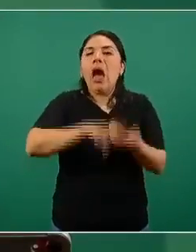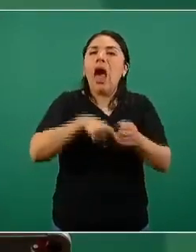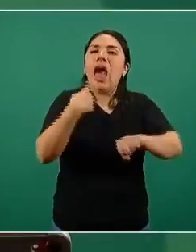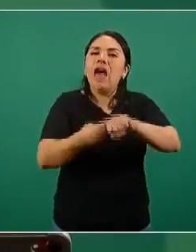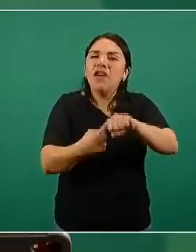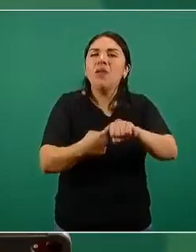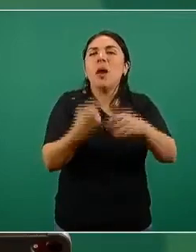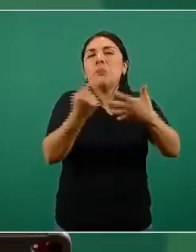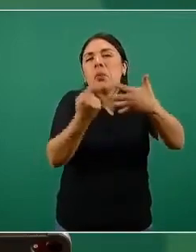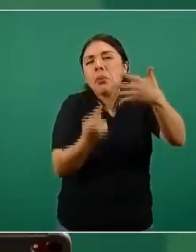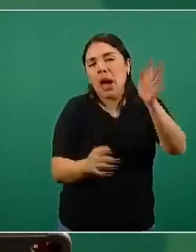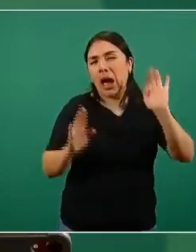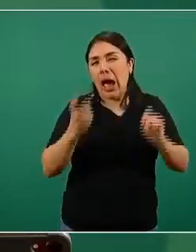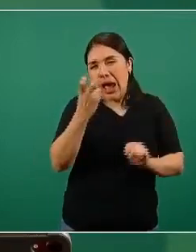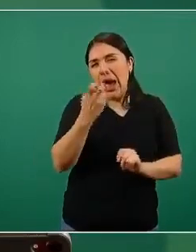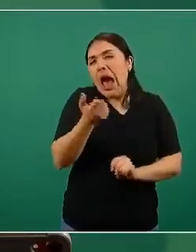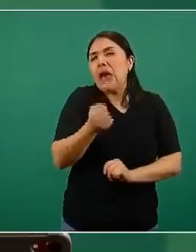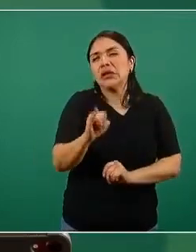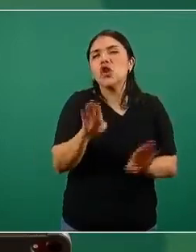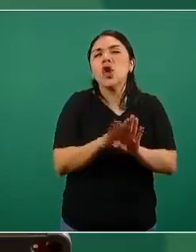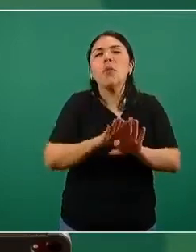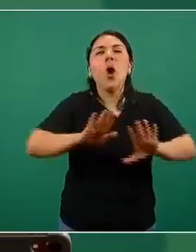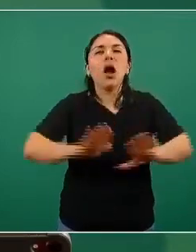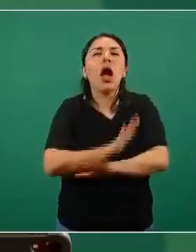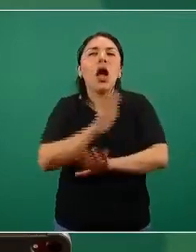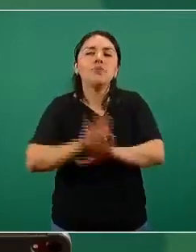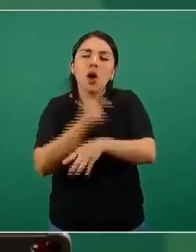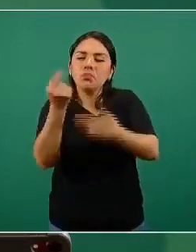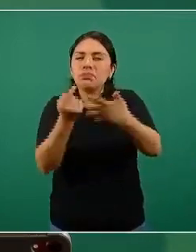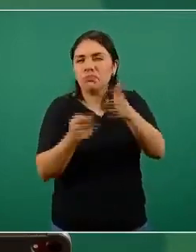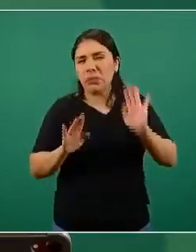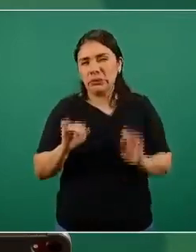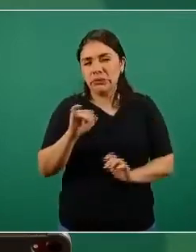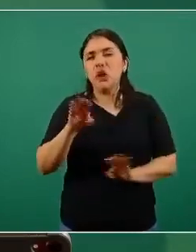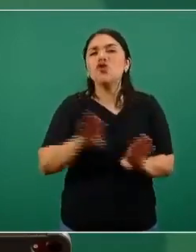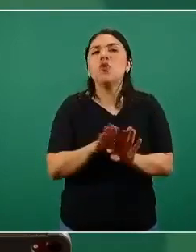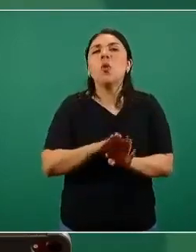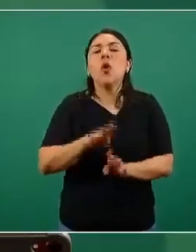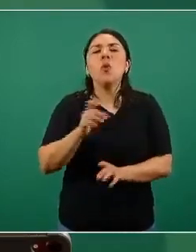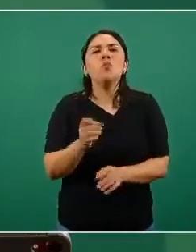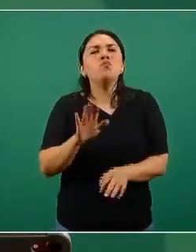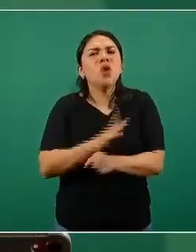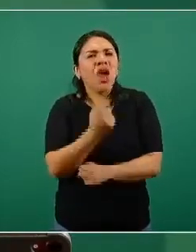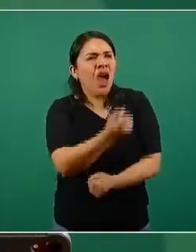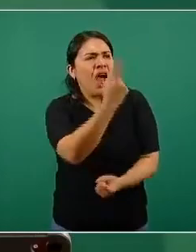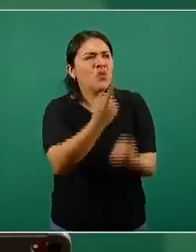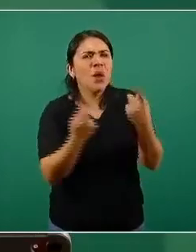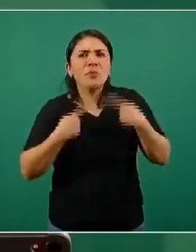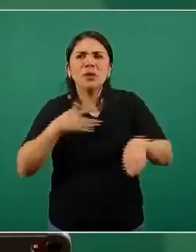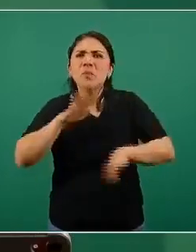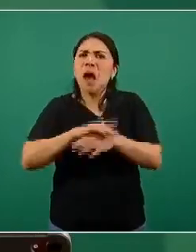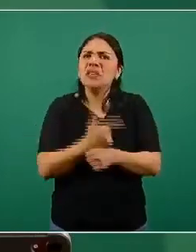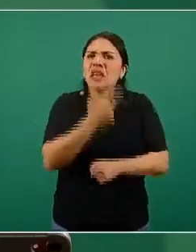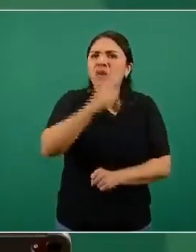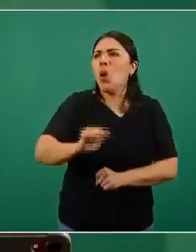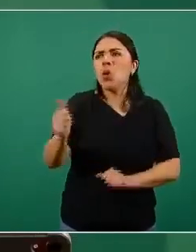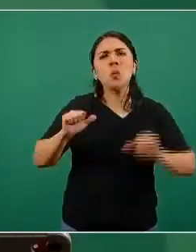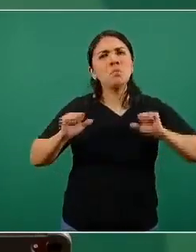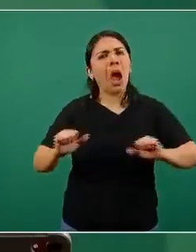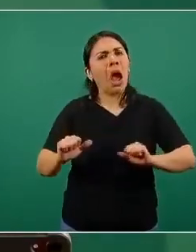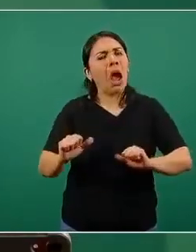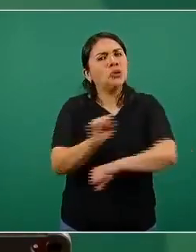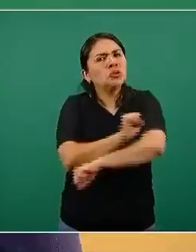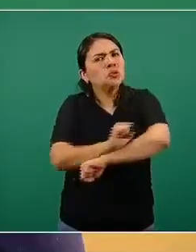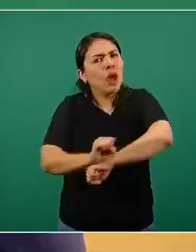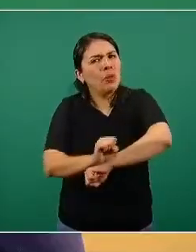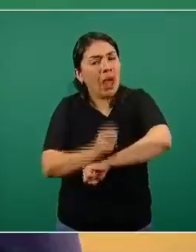comorbilidades, y eso es parte de la variabilidad. Y la variabilidad me refiero a por qué unos se ponen graves y otros no. Tenemos esta